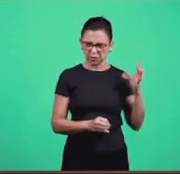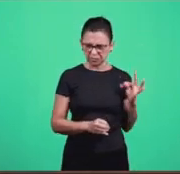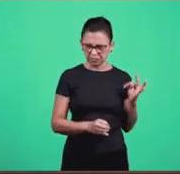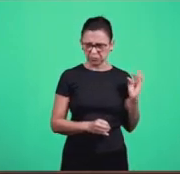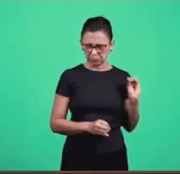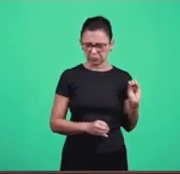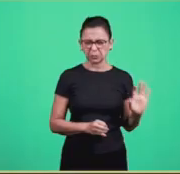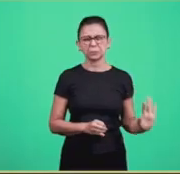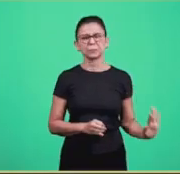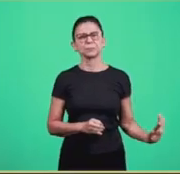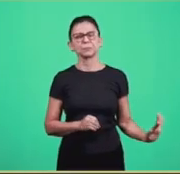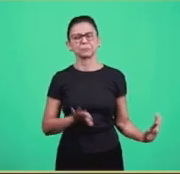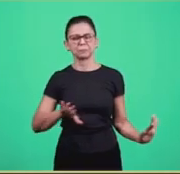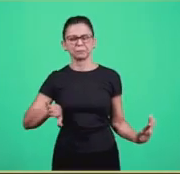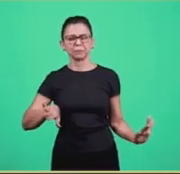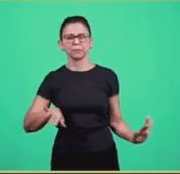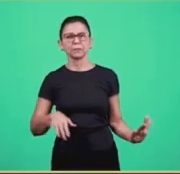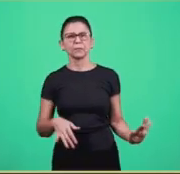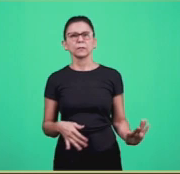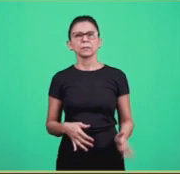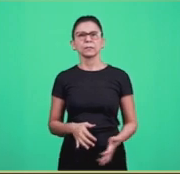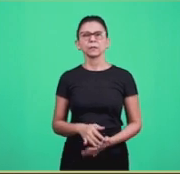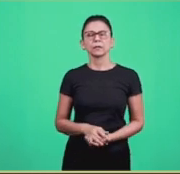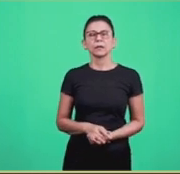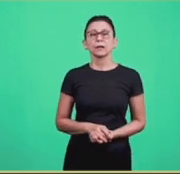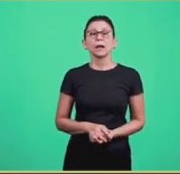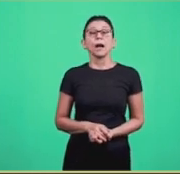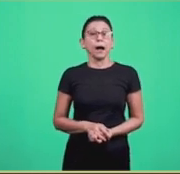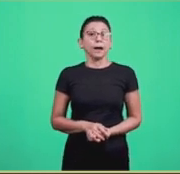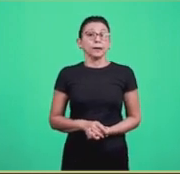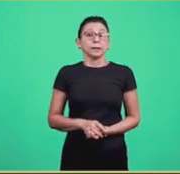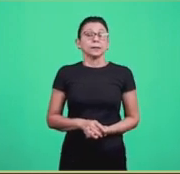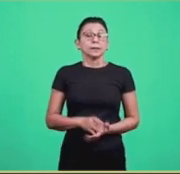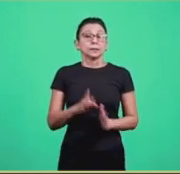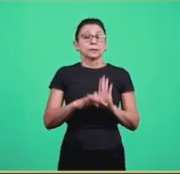¿no? Pero después de eso,